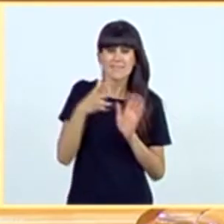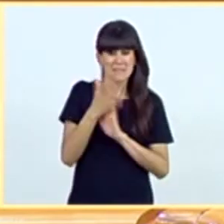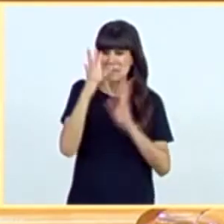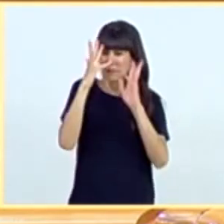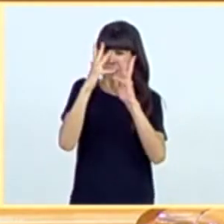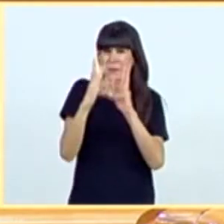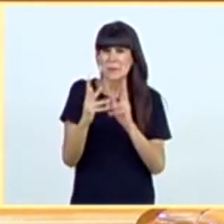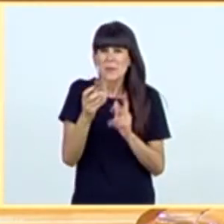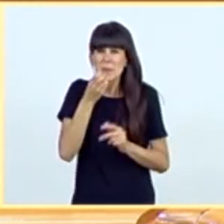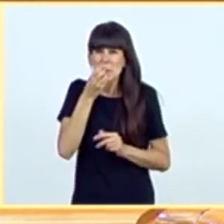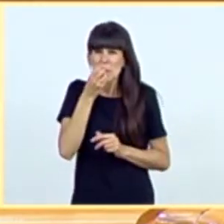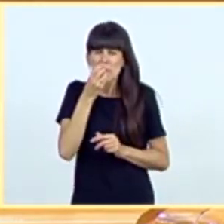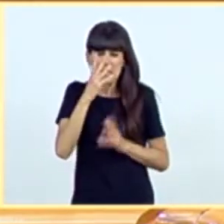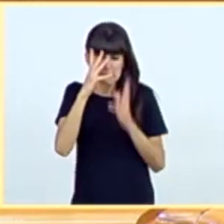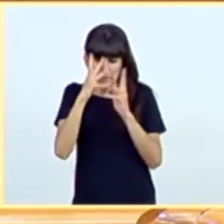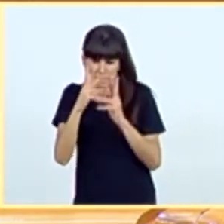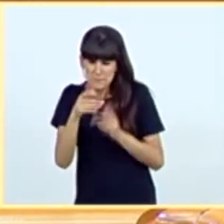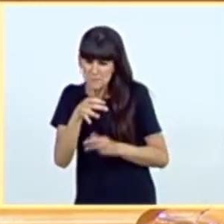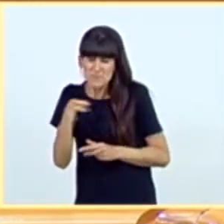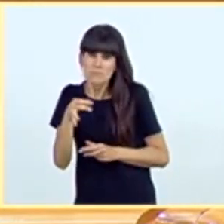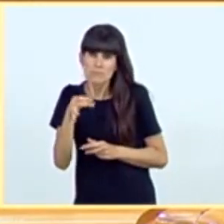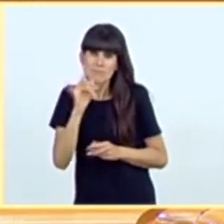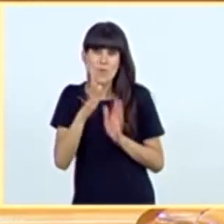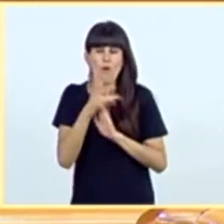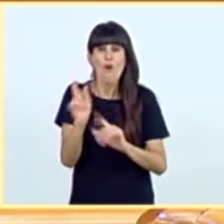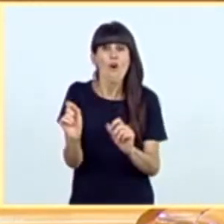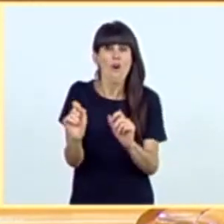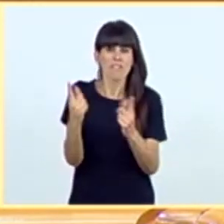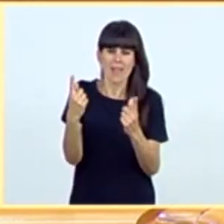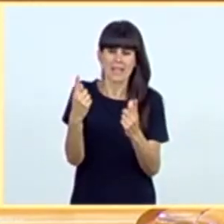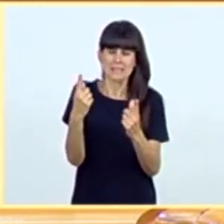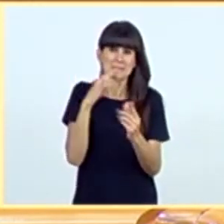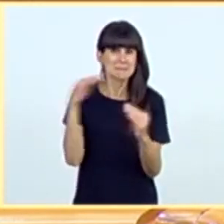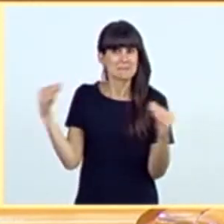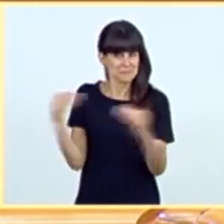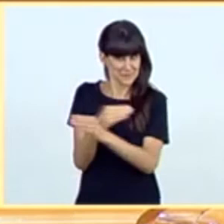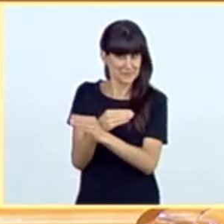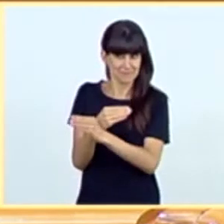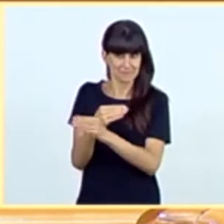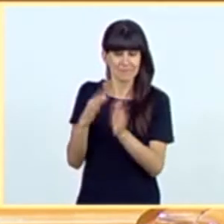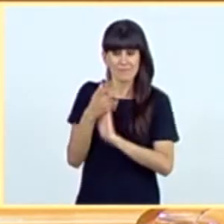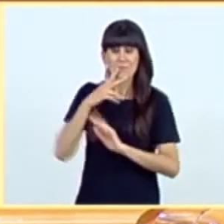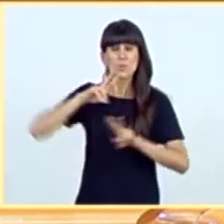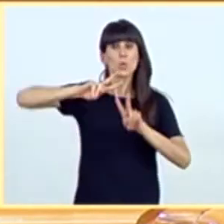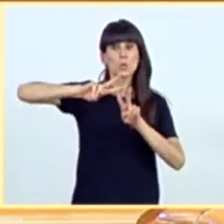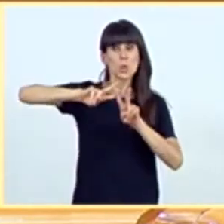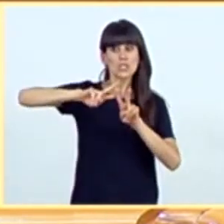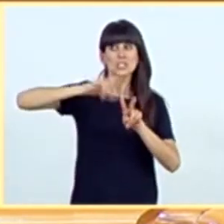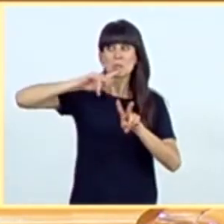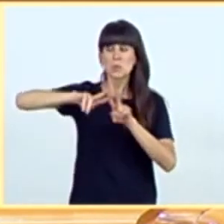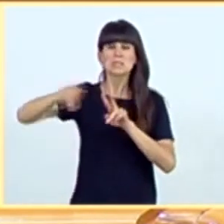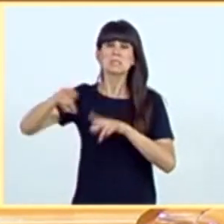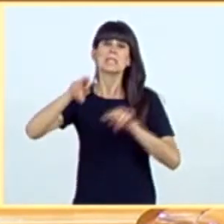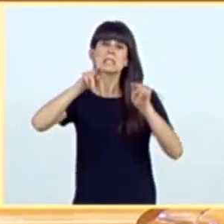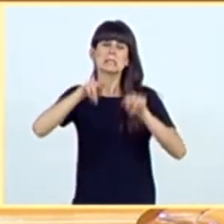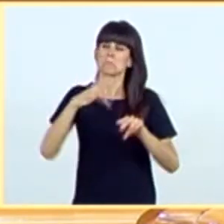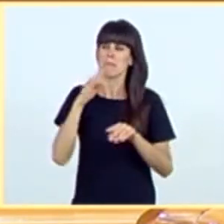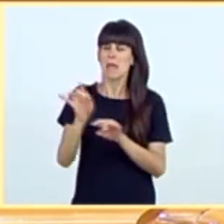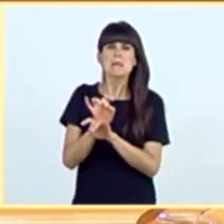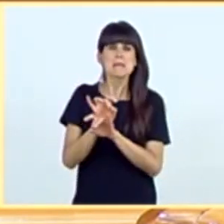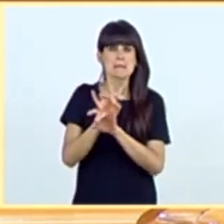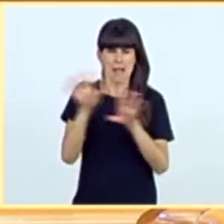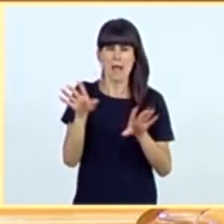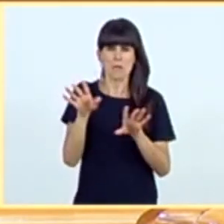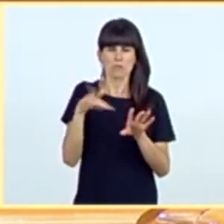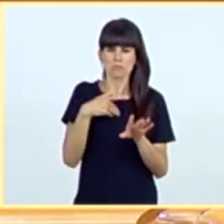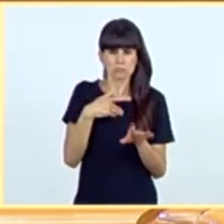contabilizado bien a los fallecidos, de manera que las cifras oficiales quedan alteradas. La posición de Vox en cuanto a las residencias siempre ha sido clara y firme